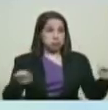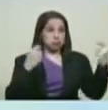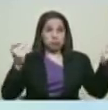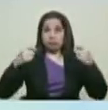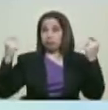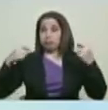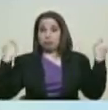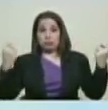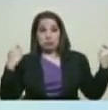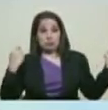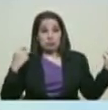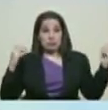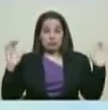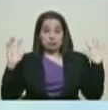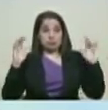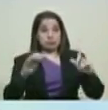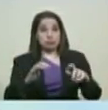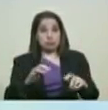como hace tiempo el país no veía.